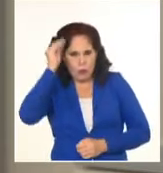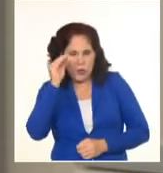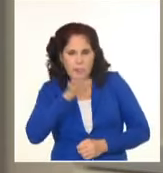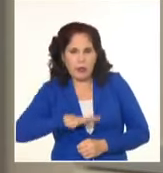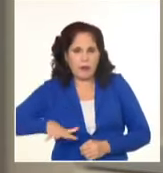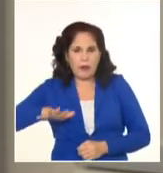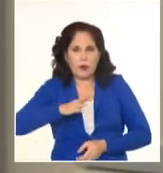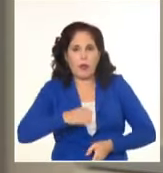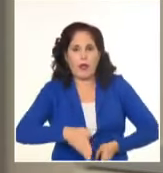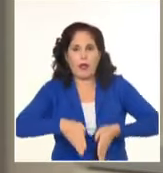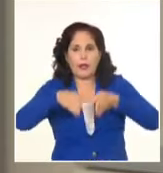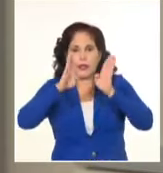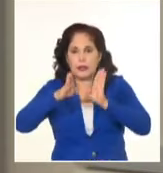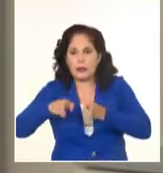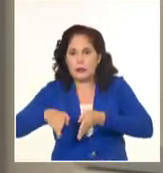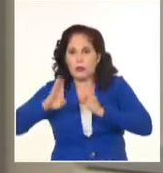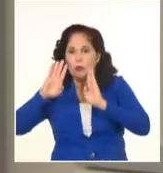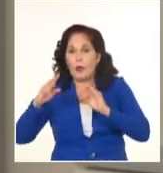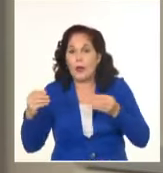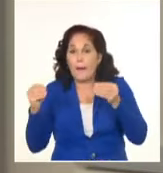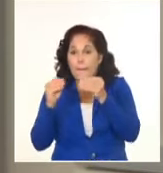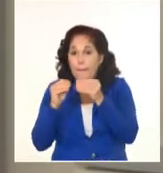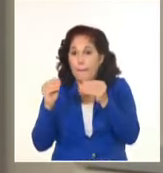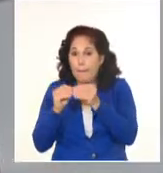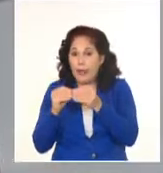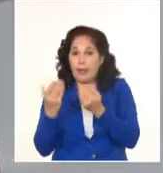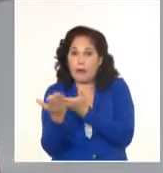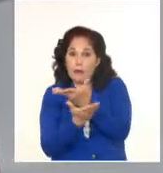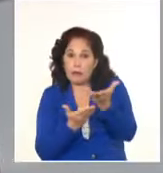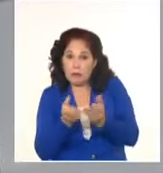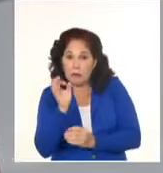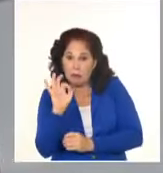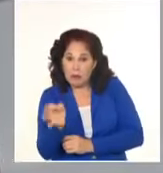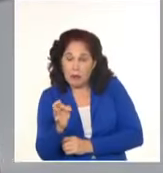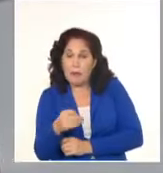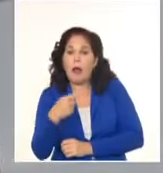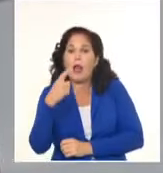instituciones que tenemos que ver con esto va a permitir que realmente lo que hemos dispuesto se cumpla a cabalidad.